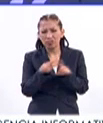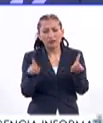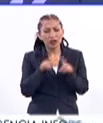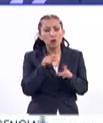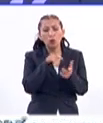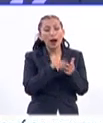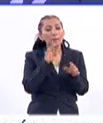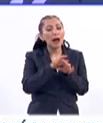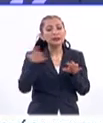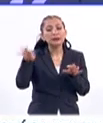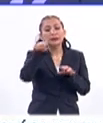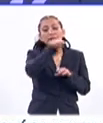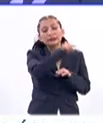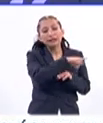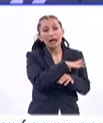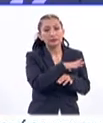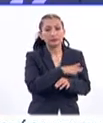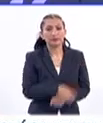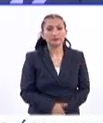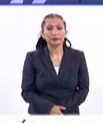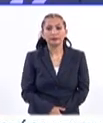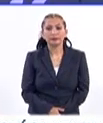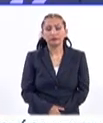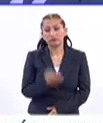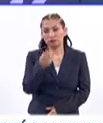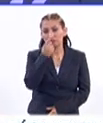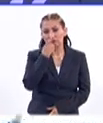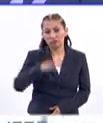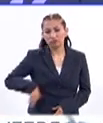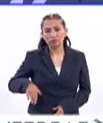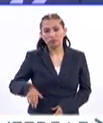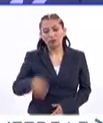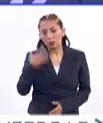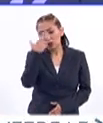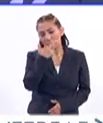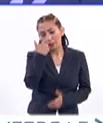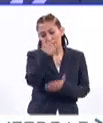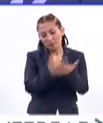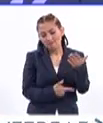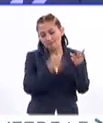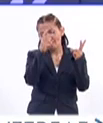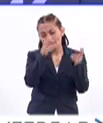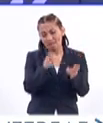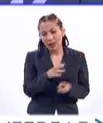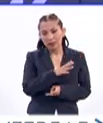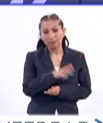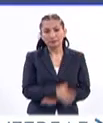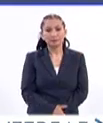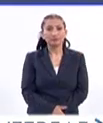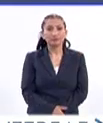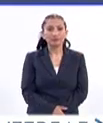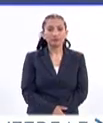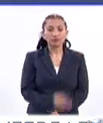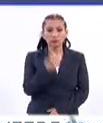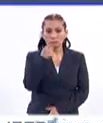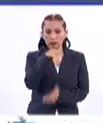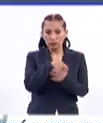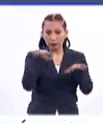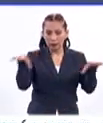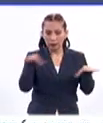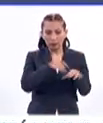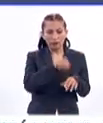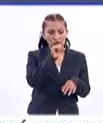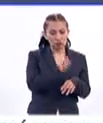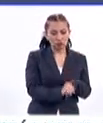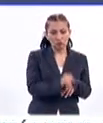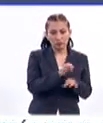sedes principales? Y bueno, precisamente por eso dijimos hace unos momentos revisar bien el programa. Así es. Tenemos como 2 sedes principales, una en